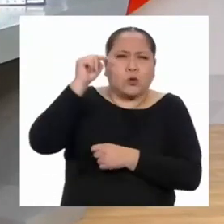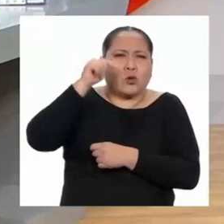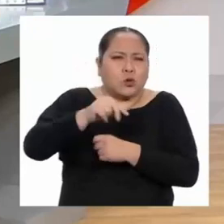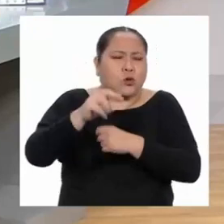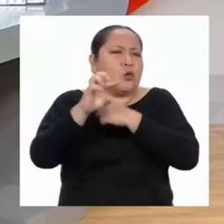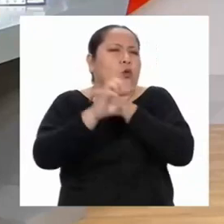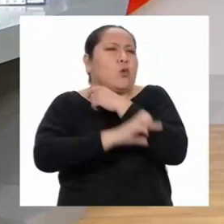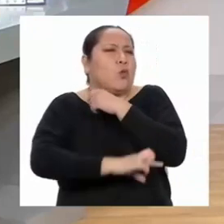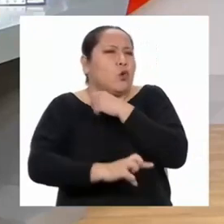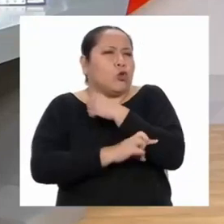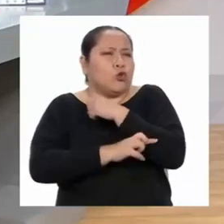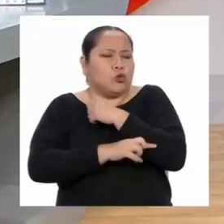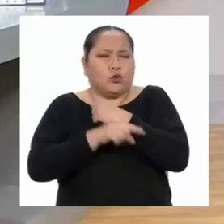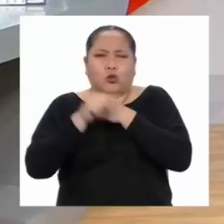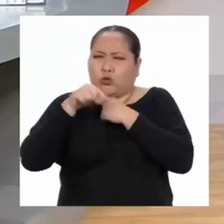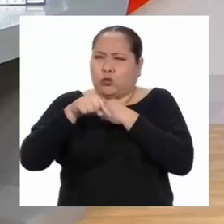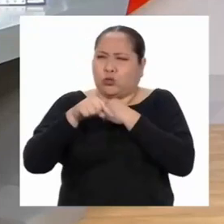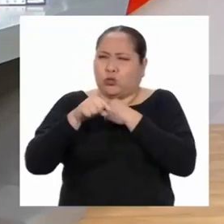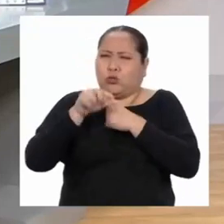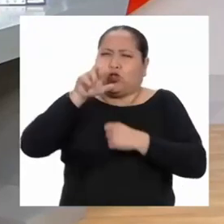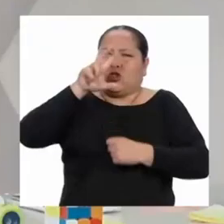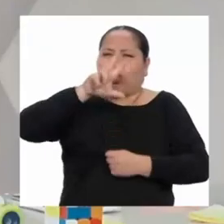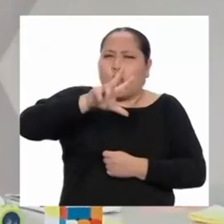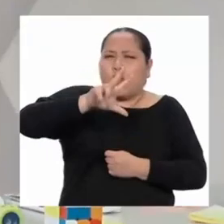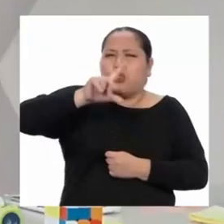país éramos